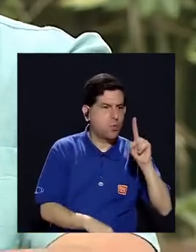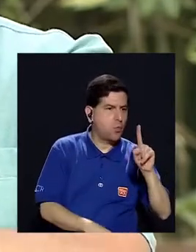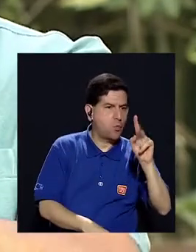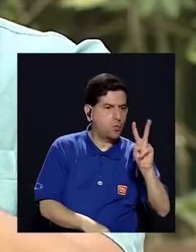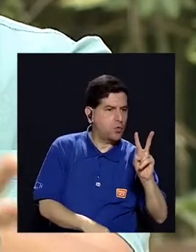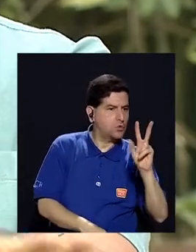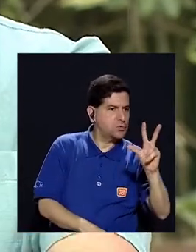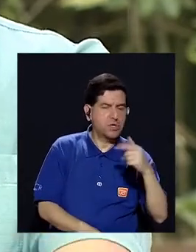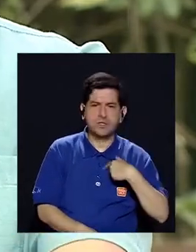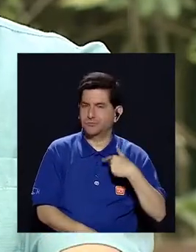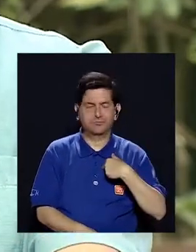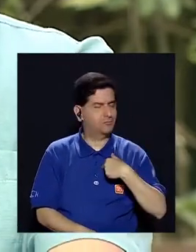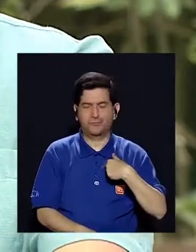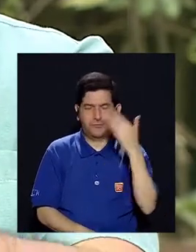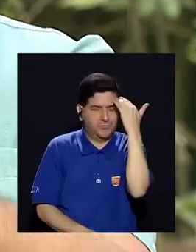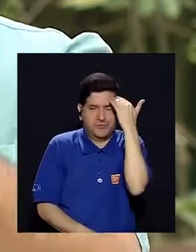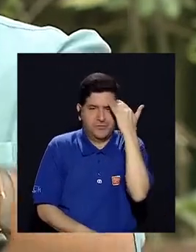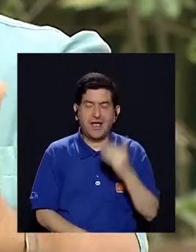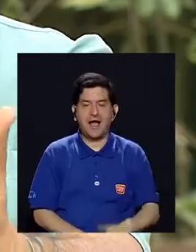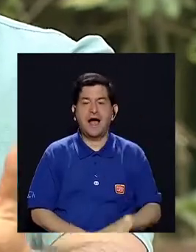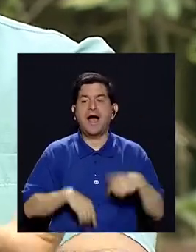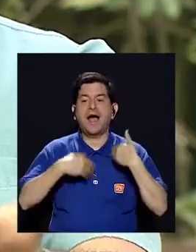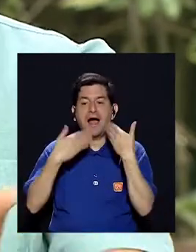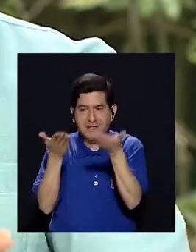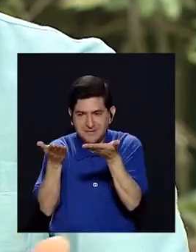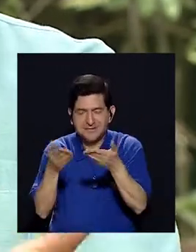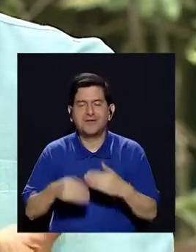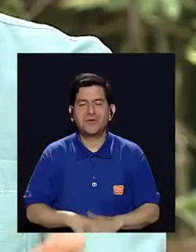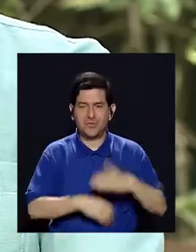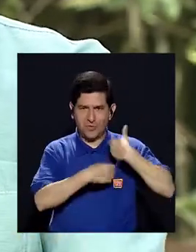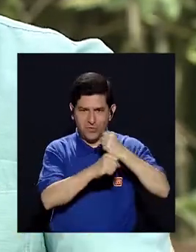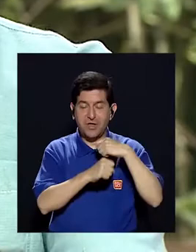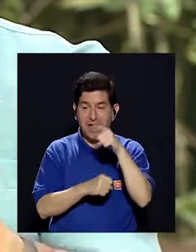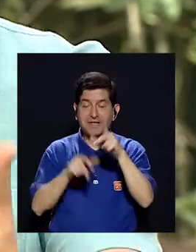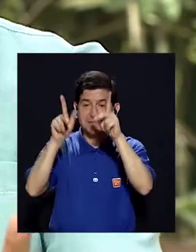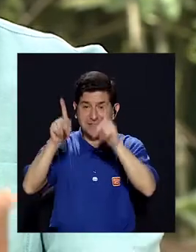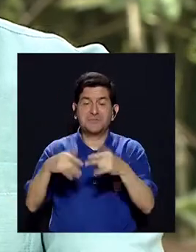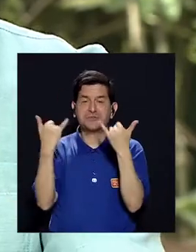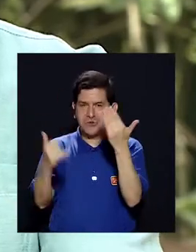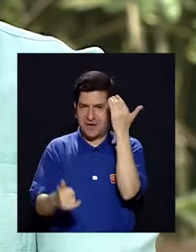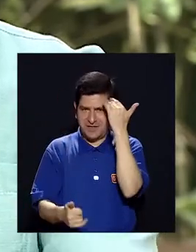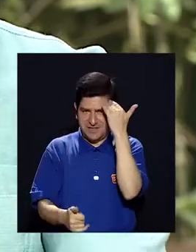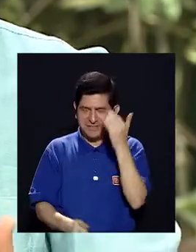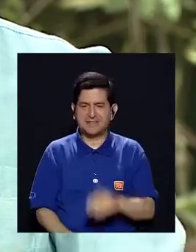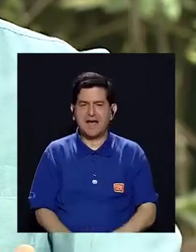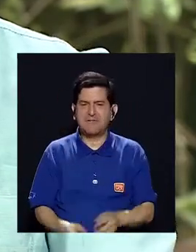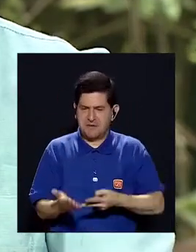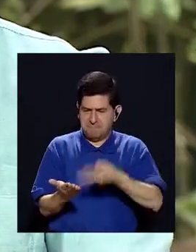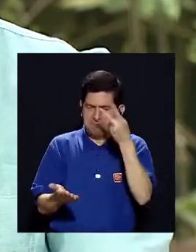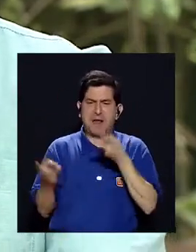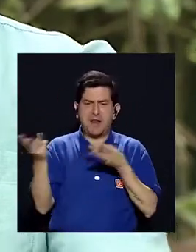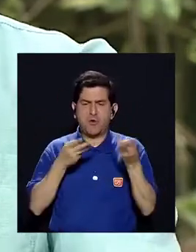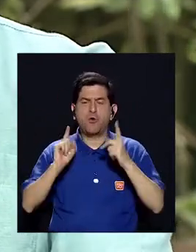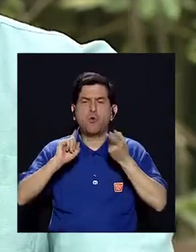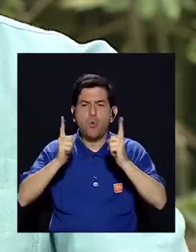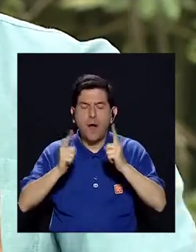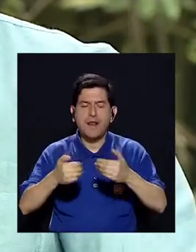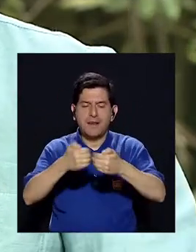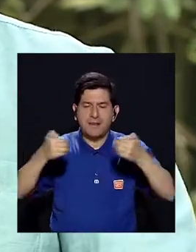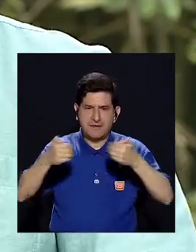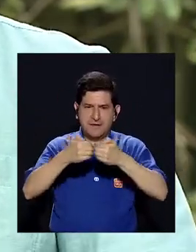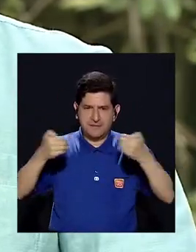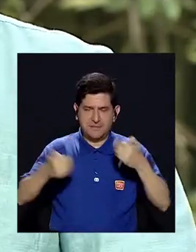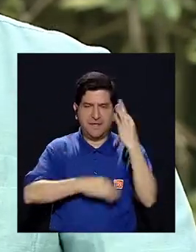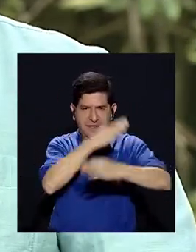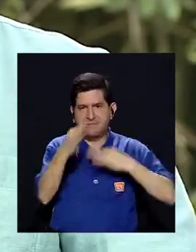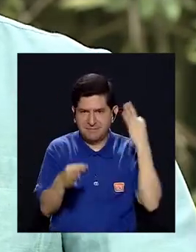sino que son plásticos, yo los separo, se los lleva a la municipalidad, al centro de acopio, a estas personas que ya saben qué tiene valor en el mercado y qué no, y hacer la